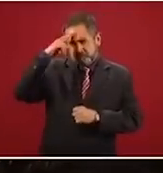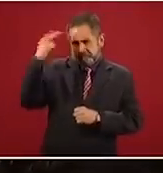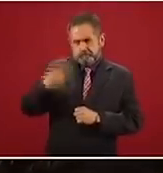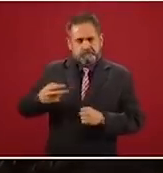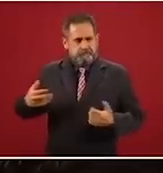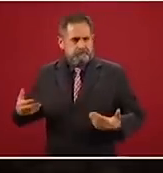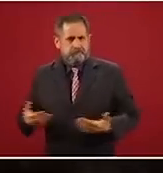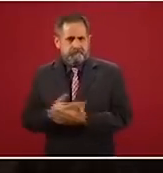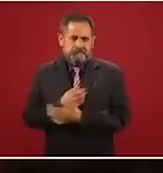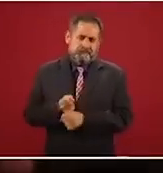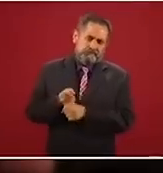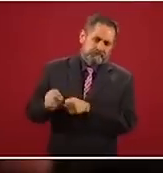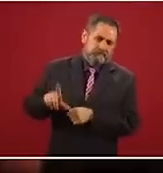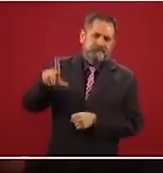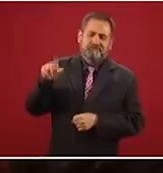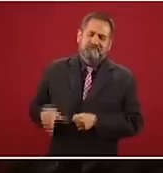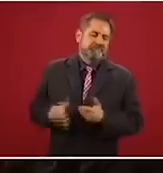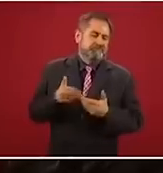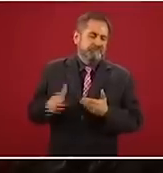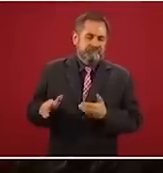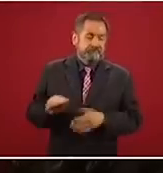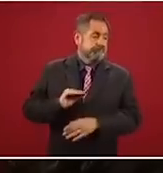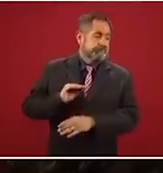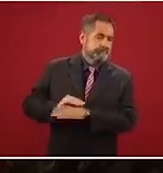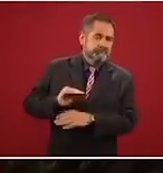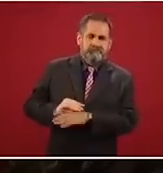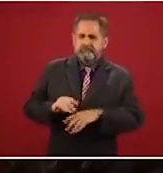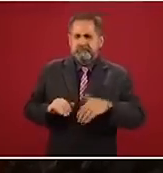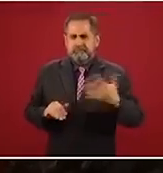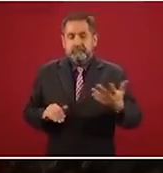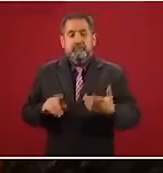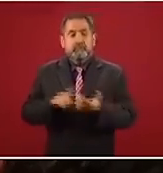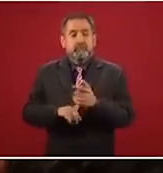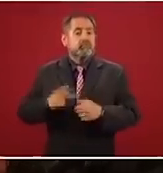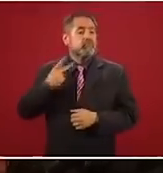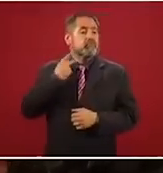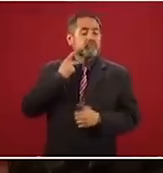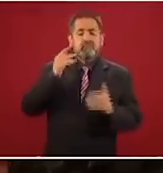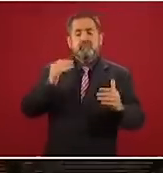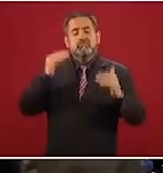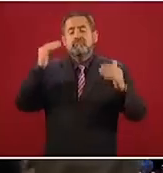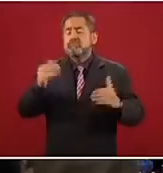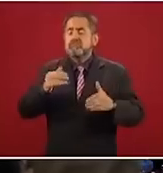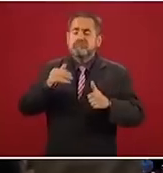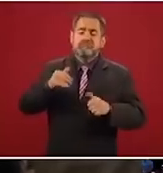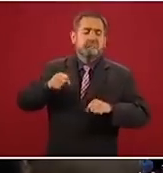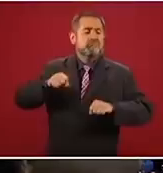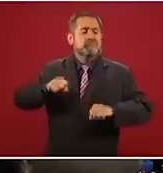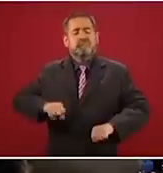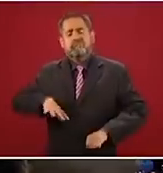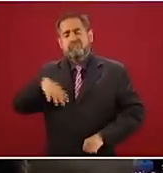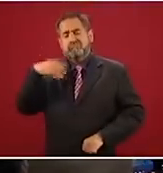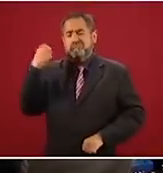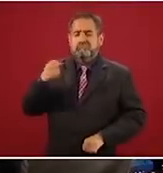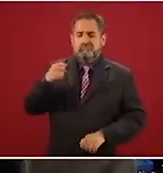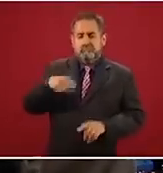maltratados, menospreciados y hasta ignorados por políticos y servidores públicos prepotentes y arrogantes,